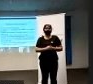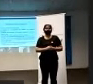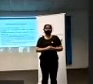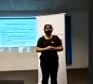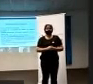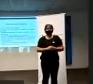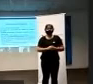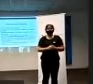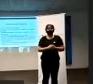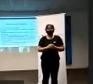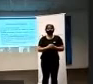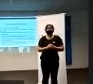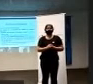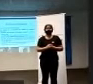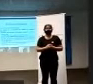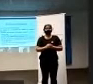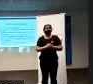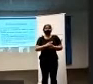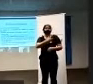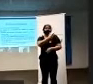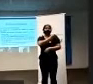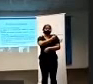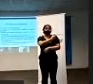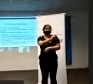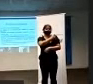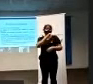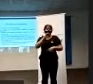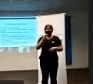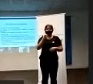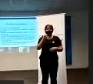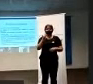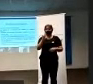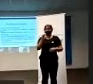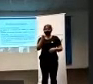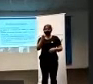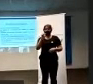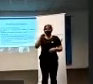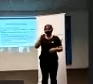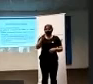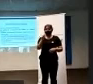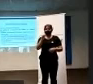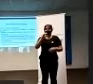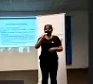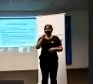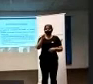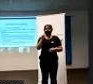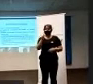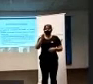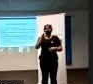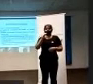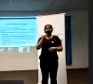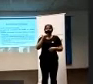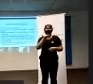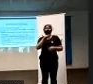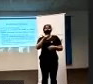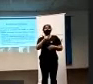Coronavac del laboratorio Sinovac. Es una vacuna de virus inactivado. Los estudios de cero conversión han demostrado los siguientes resultados para estas